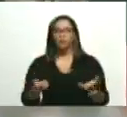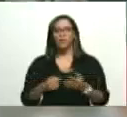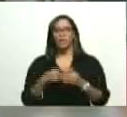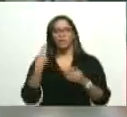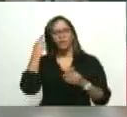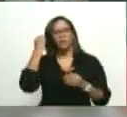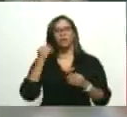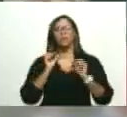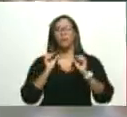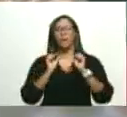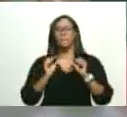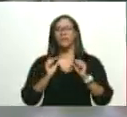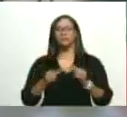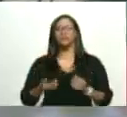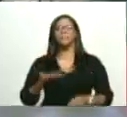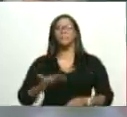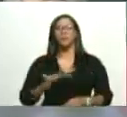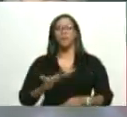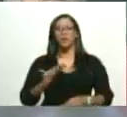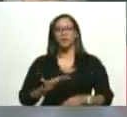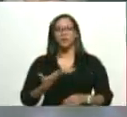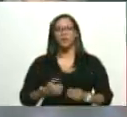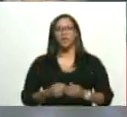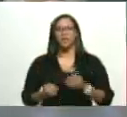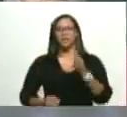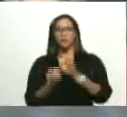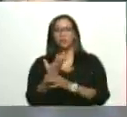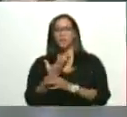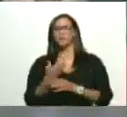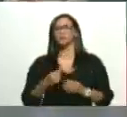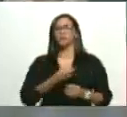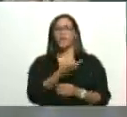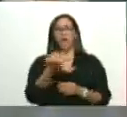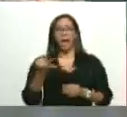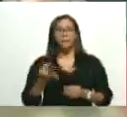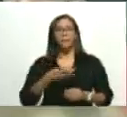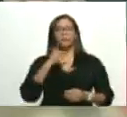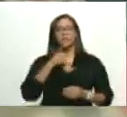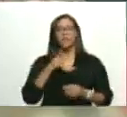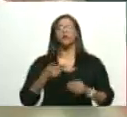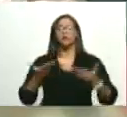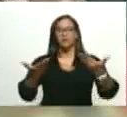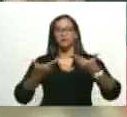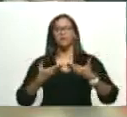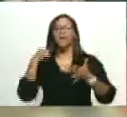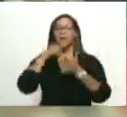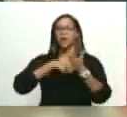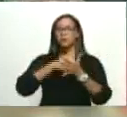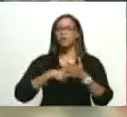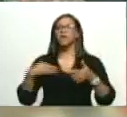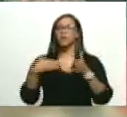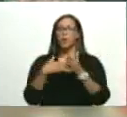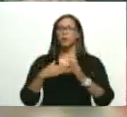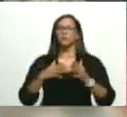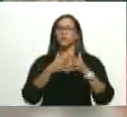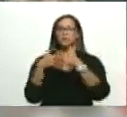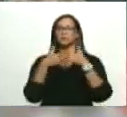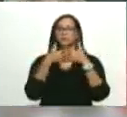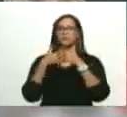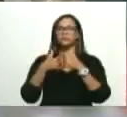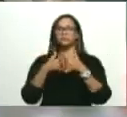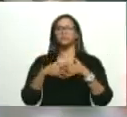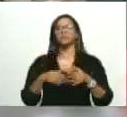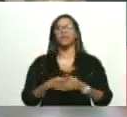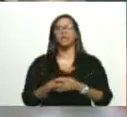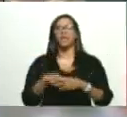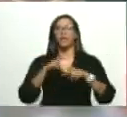es un momento fundamental, creo que ese surgimiento de la multipolaridad nos da la oportunidad para luchar contra el imperialismo estadounidense y